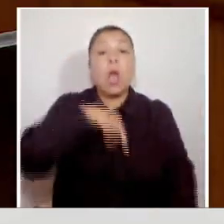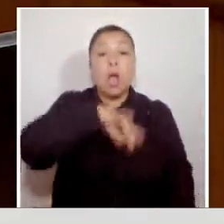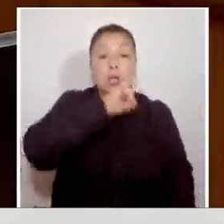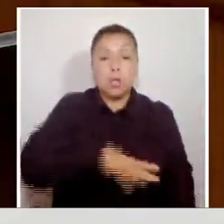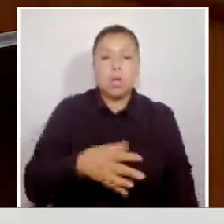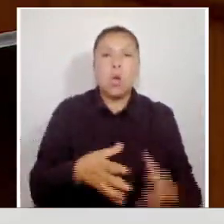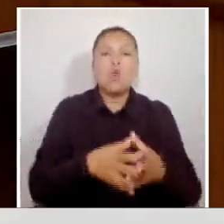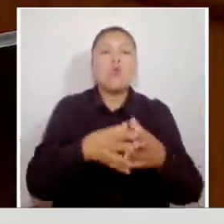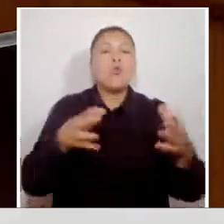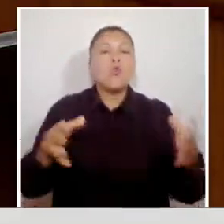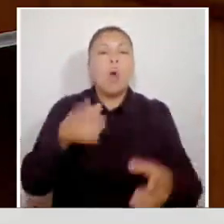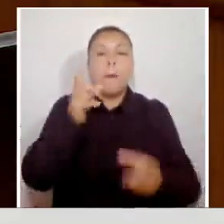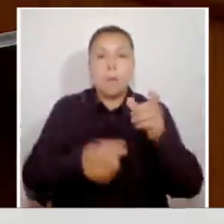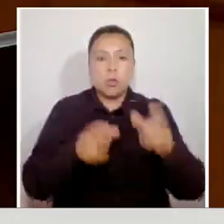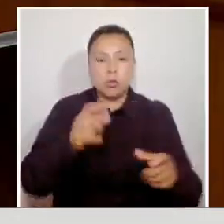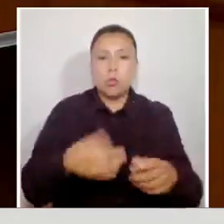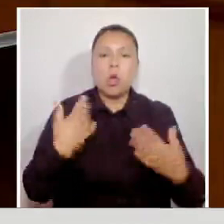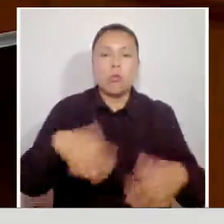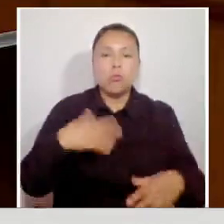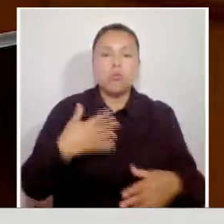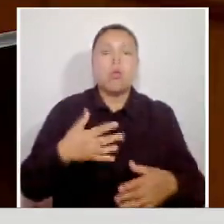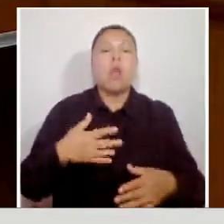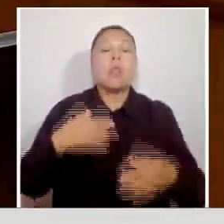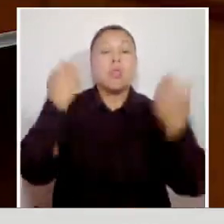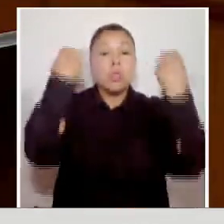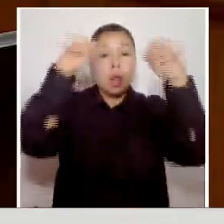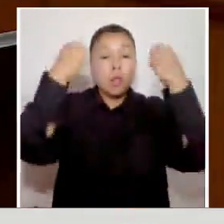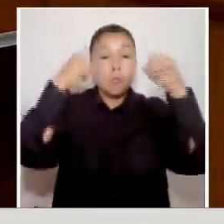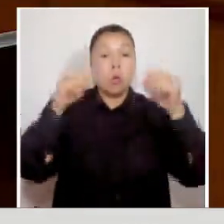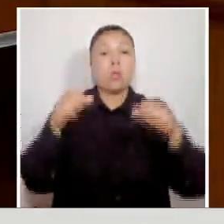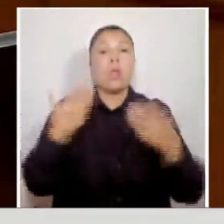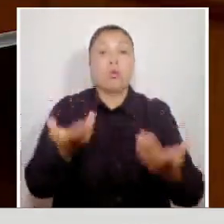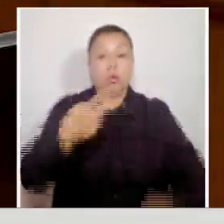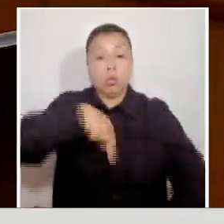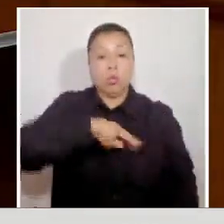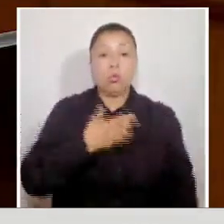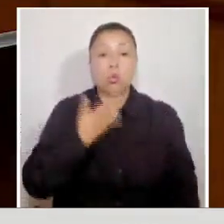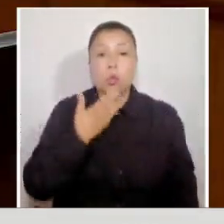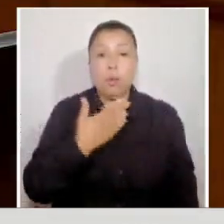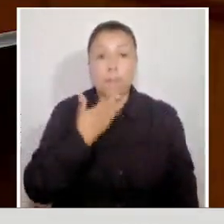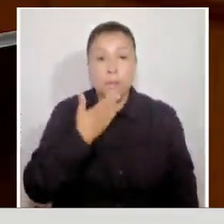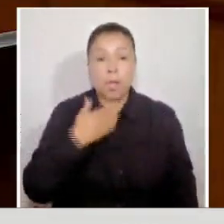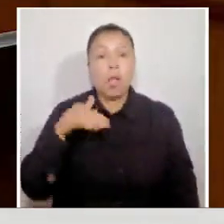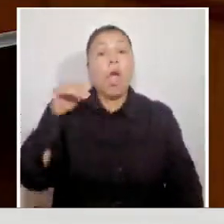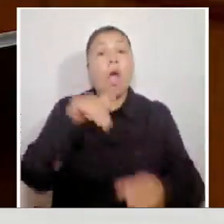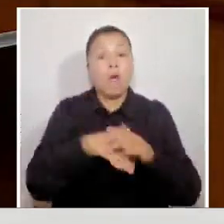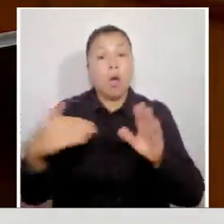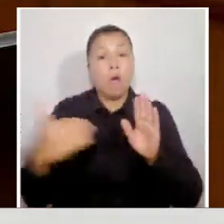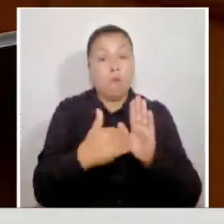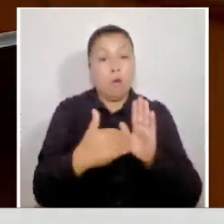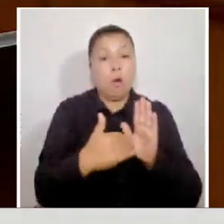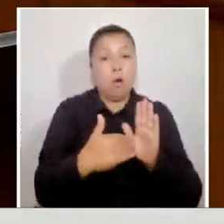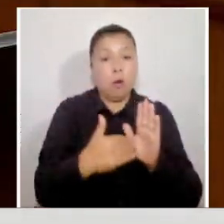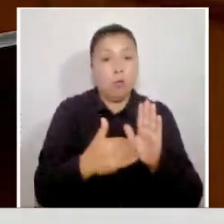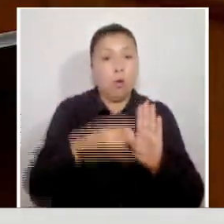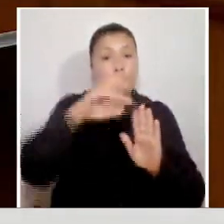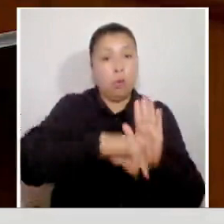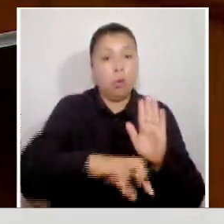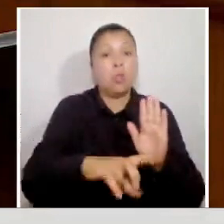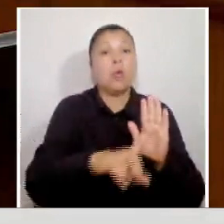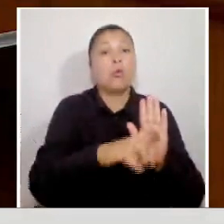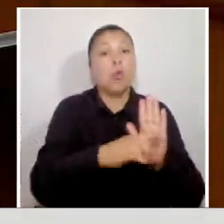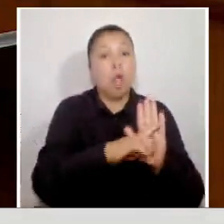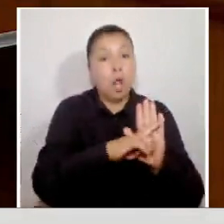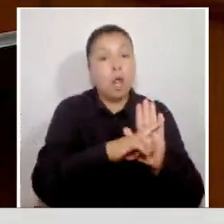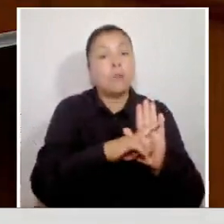exponentes de estos deportes así que nosotros también vamos a votar a favor de este proyecto y yo